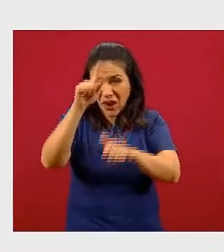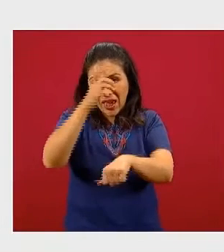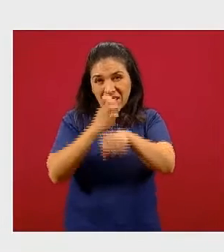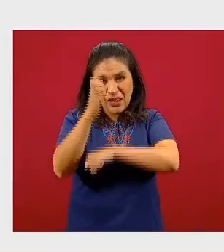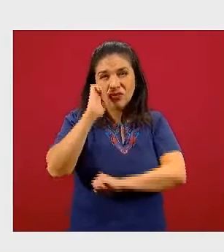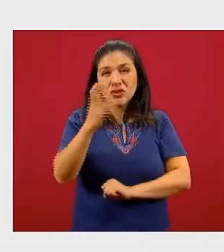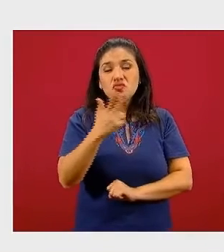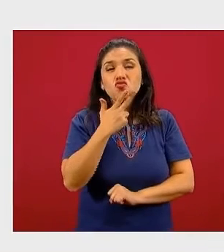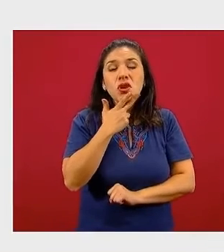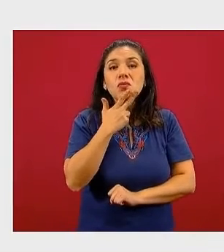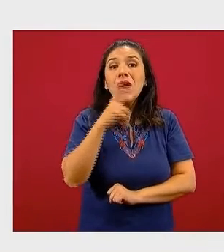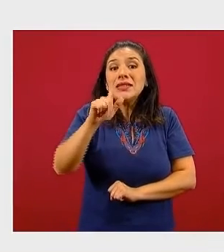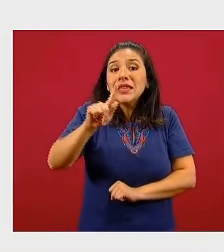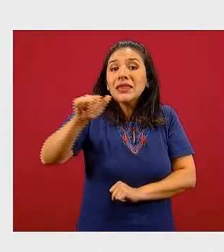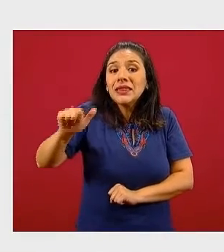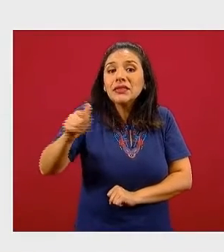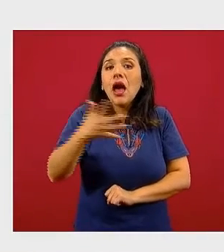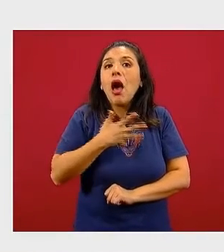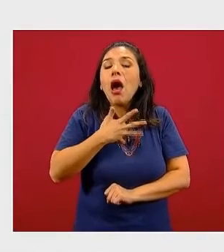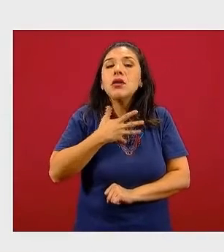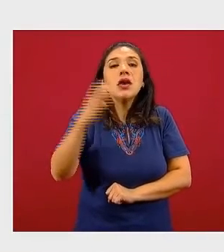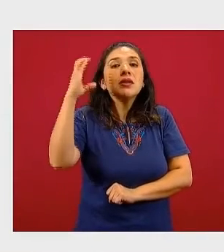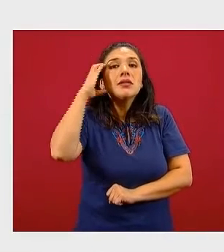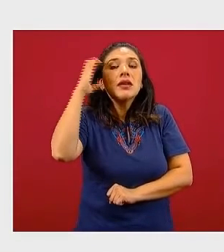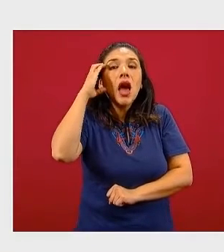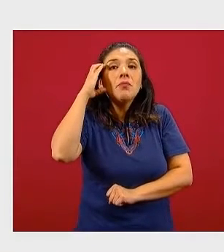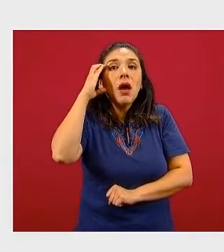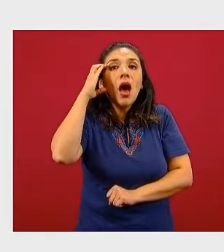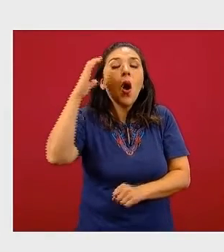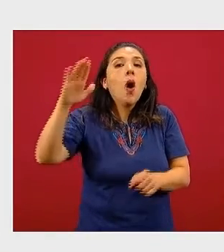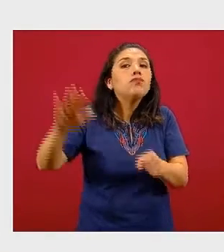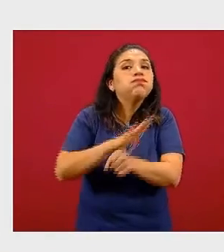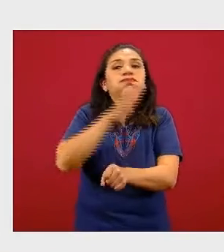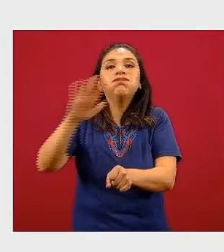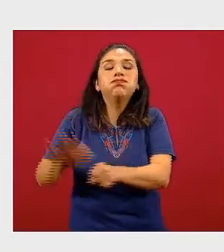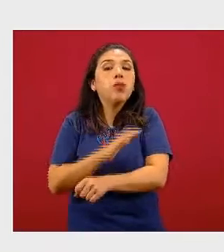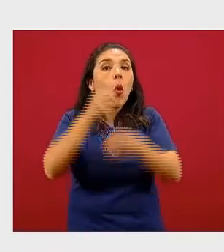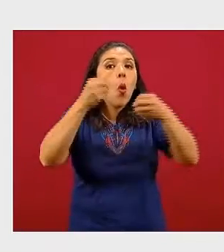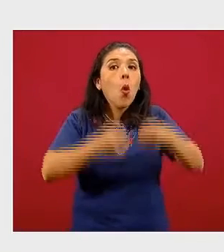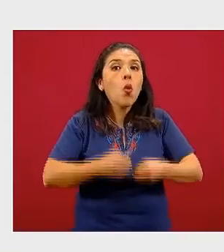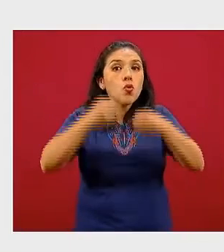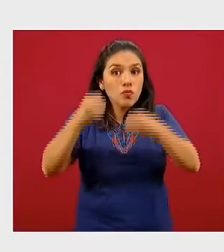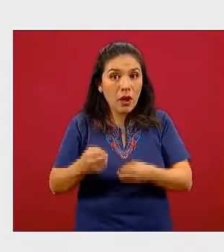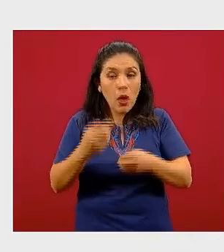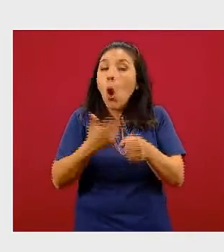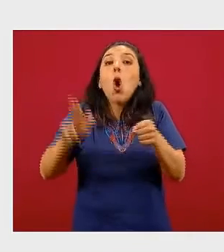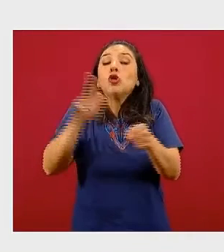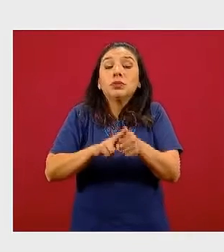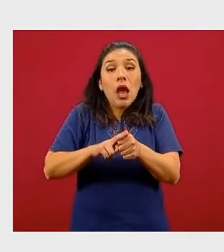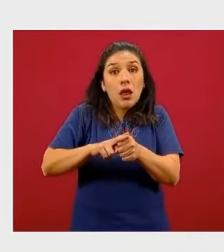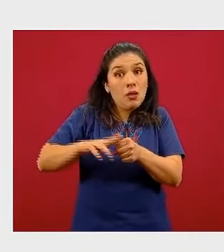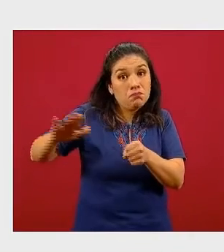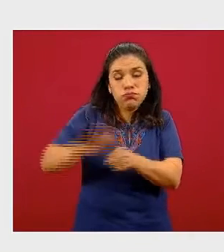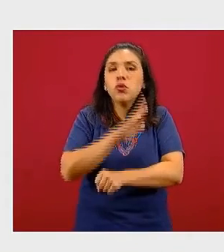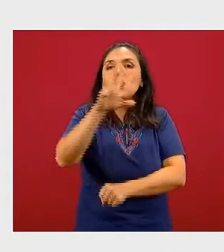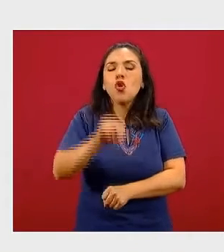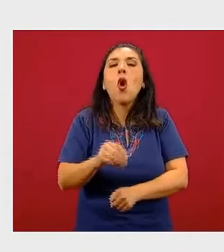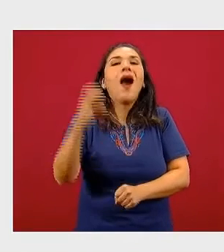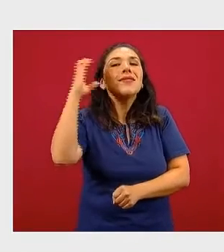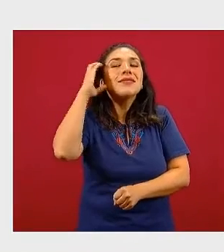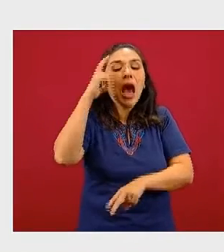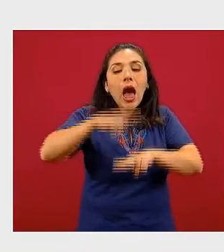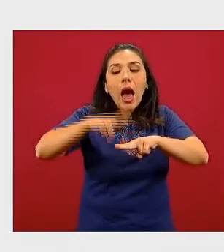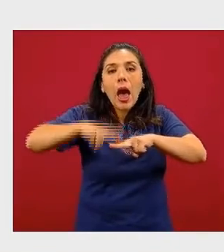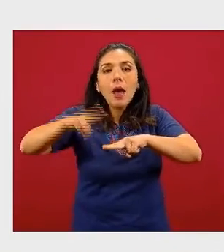estado de Chihuahua encuentran camas ocupadas. Corrijo, no es hospitales, no es el porcentaje de hospitales, es el porcentaje